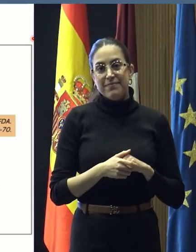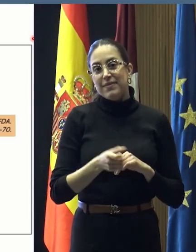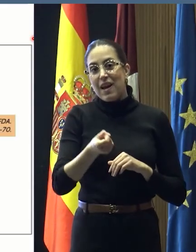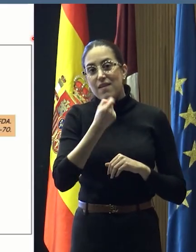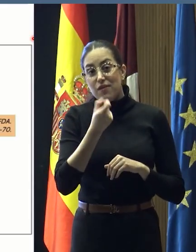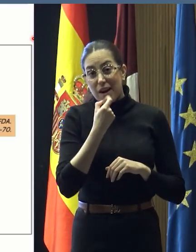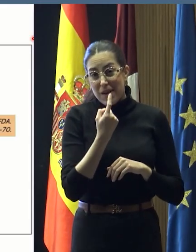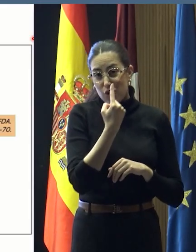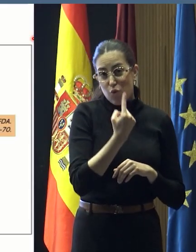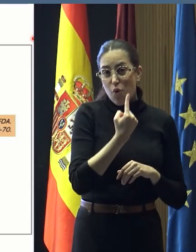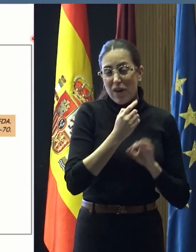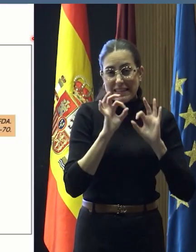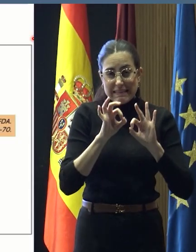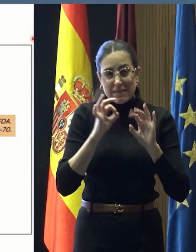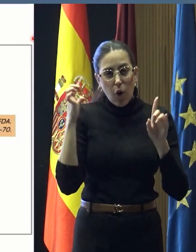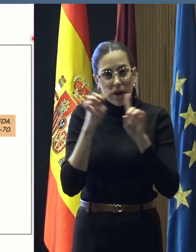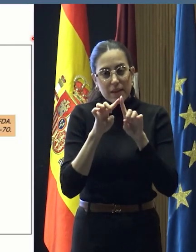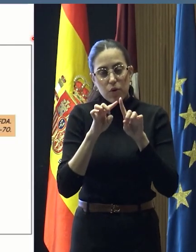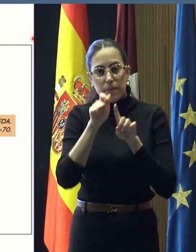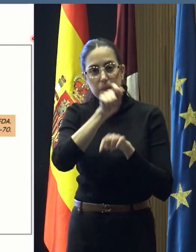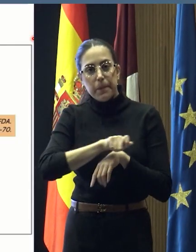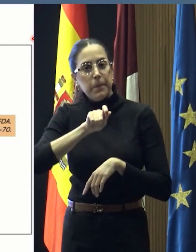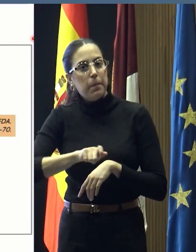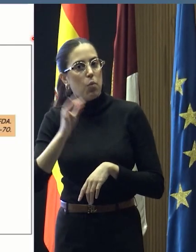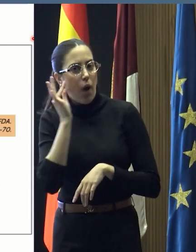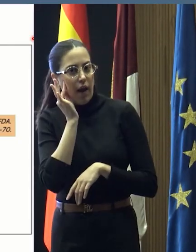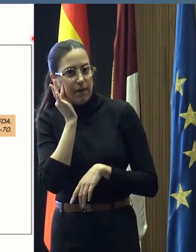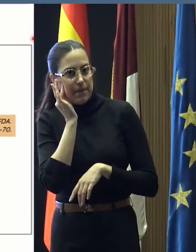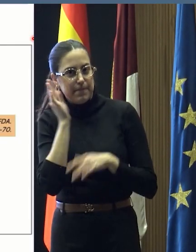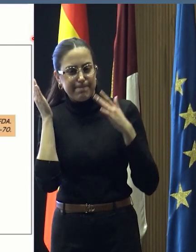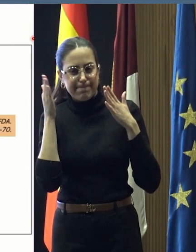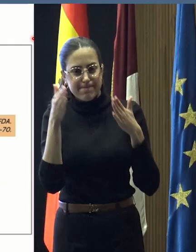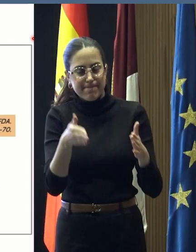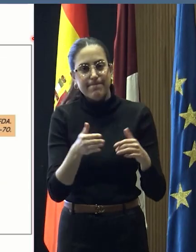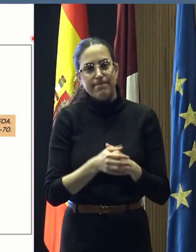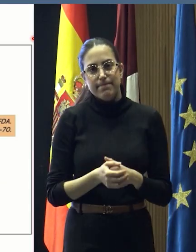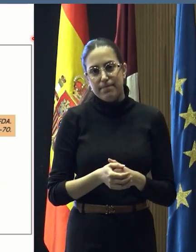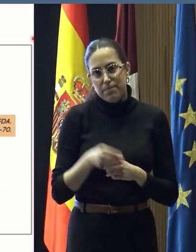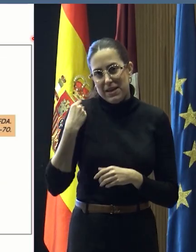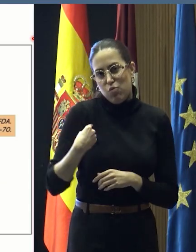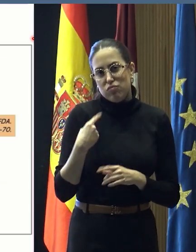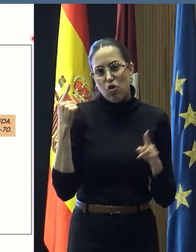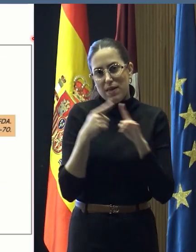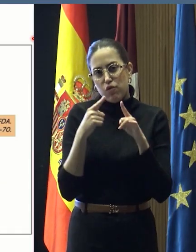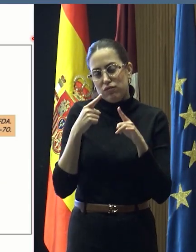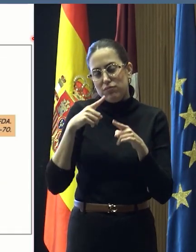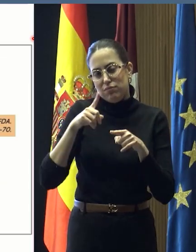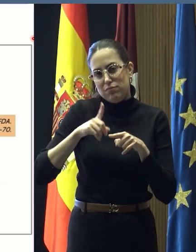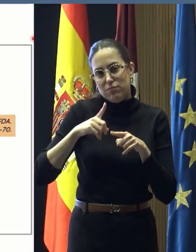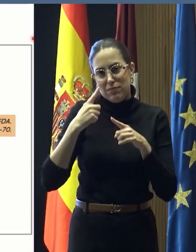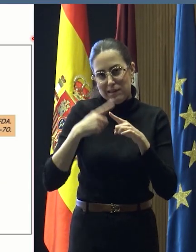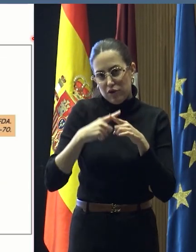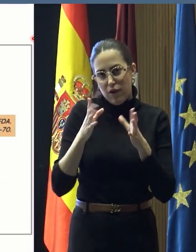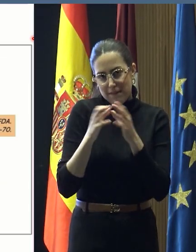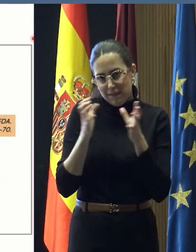fármaco para las mujeres, por supuesto, ¿no? Viagra femenina, pues se realizó